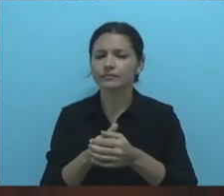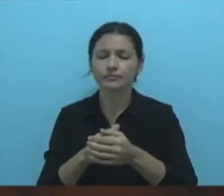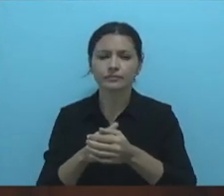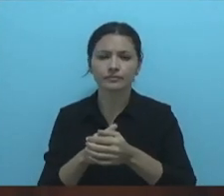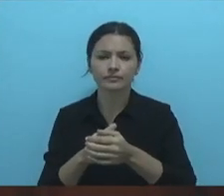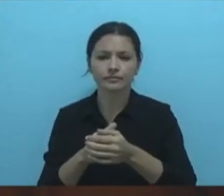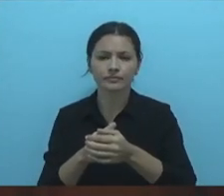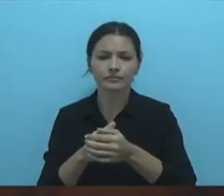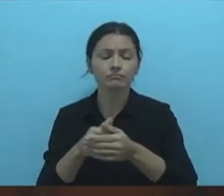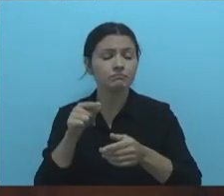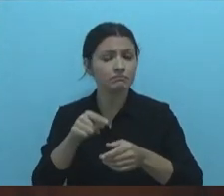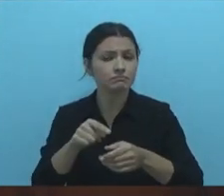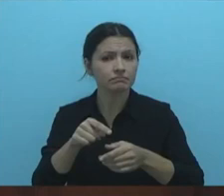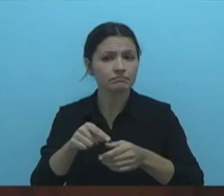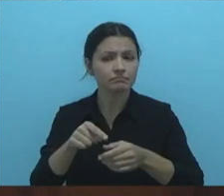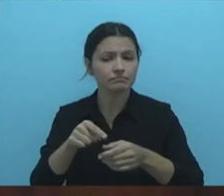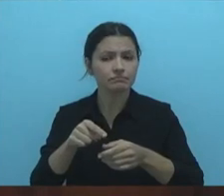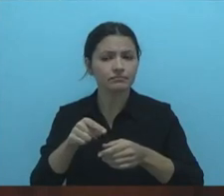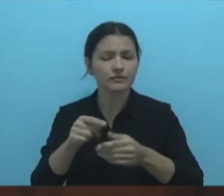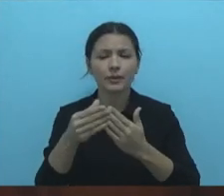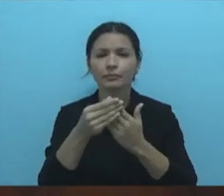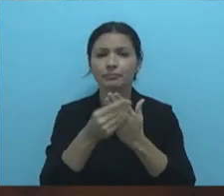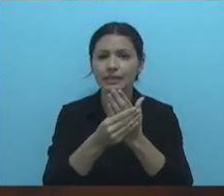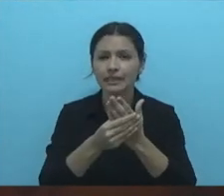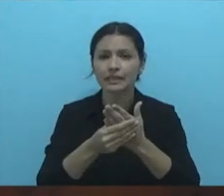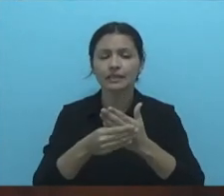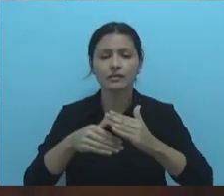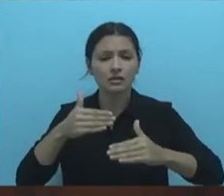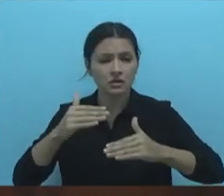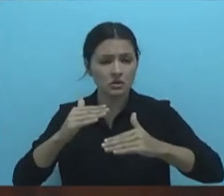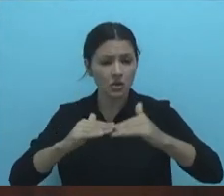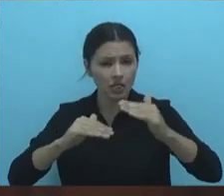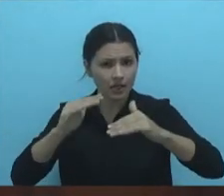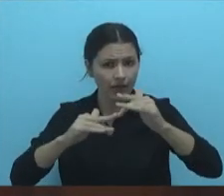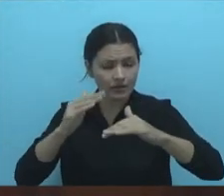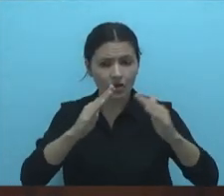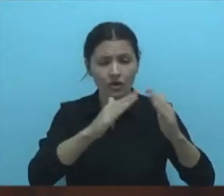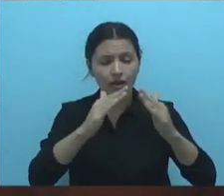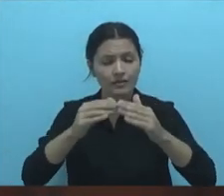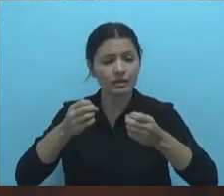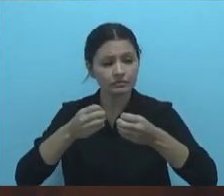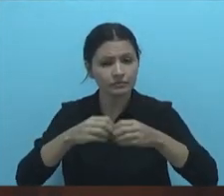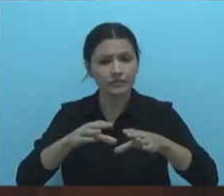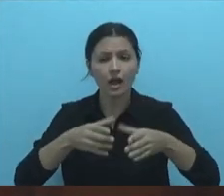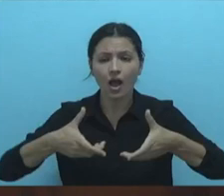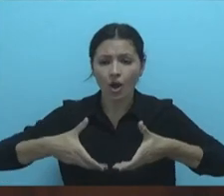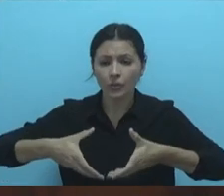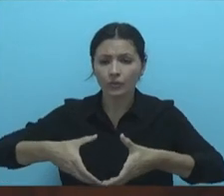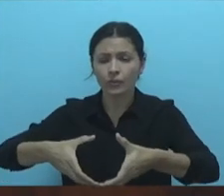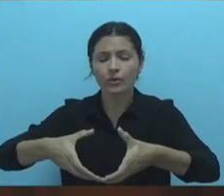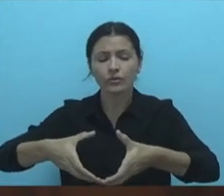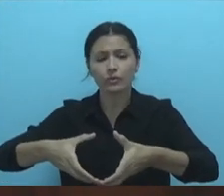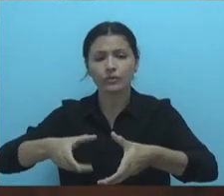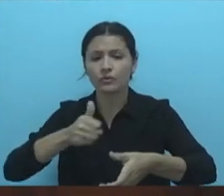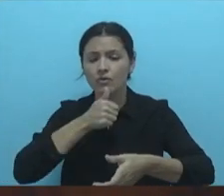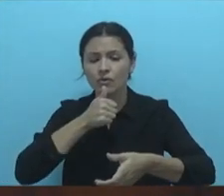abril del 2023 mediante el cual el Ministerio de infraestructura servicios públicos y hábitat adjudicó la obra del Acueducto tostado